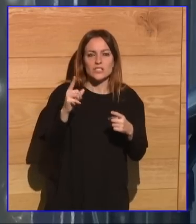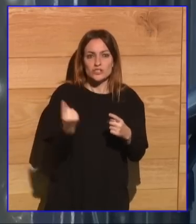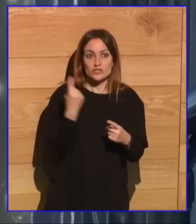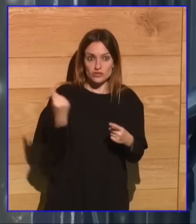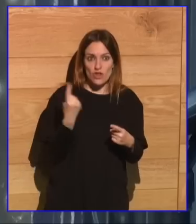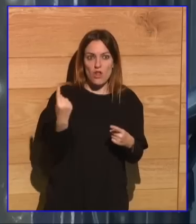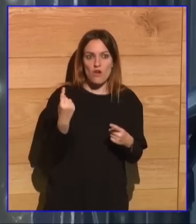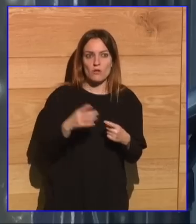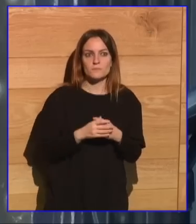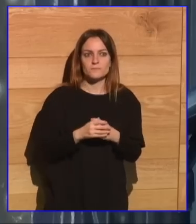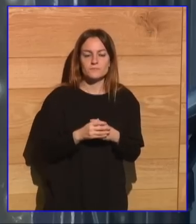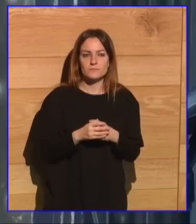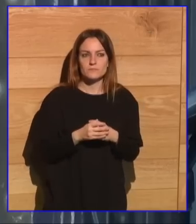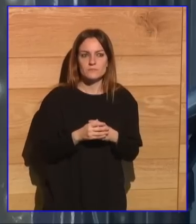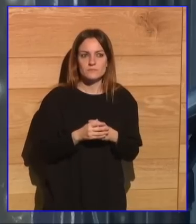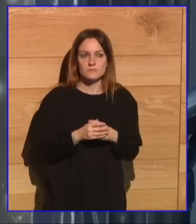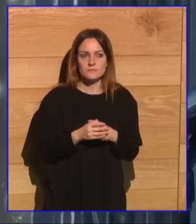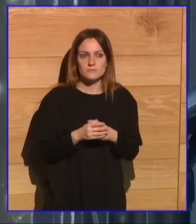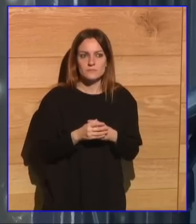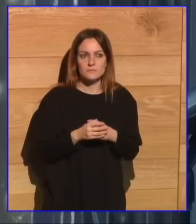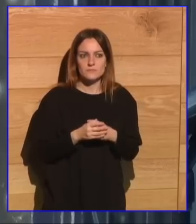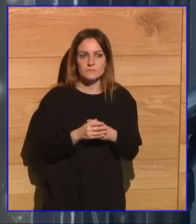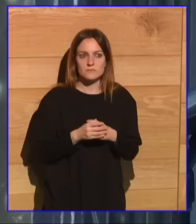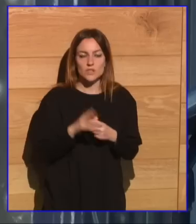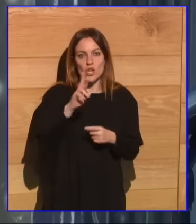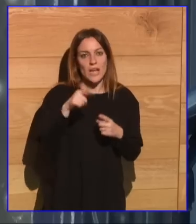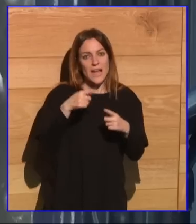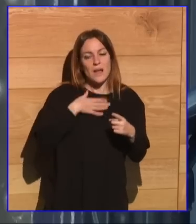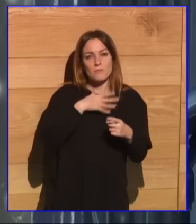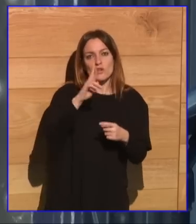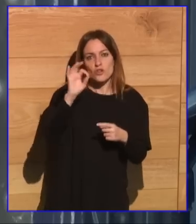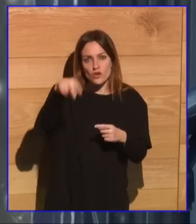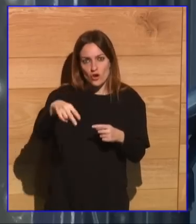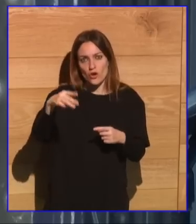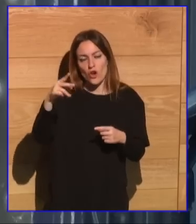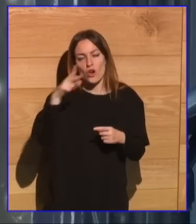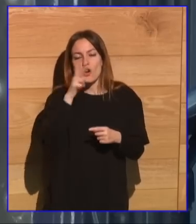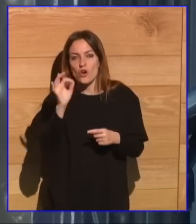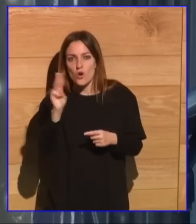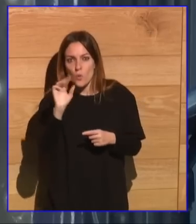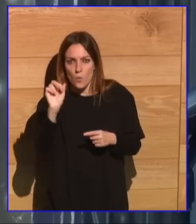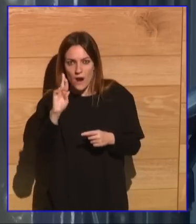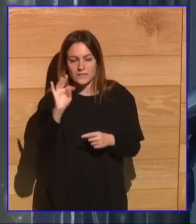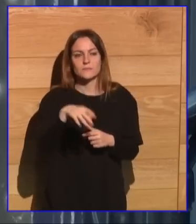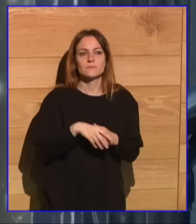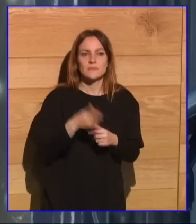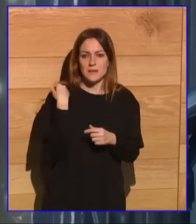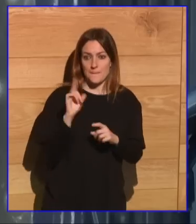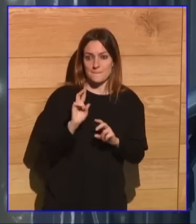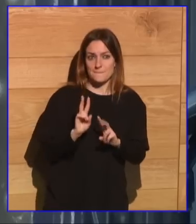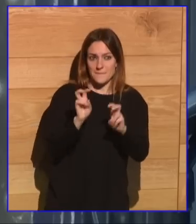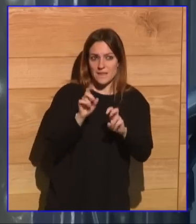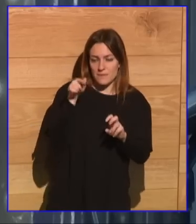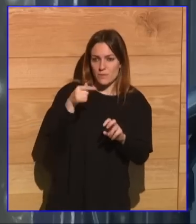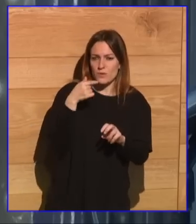perdón. La de Ron Howard. Eso es. Que al principio había gente que se quejaba, dice, no, claro, es que los 10